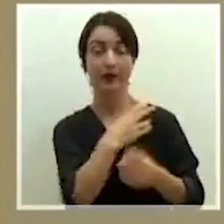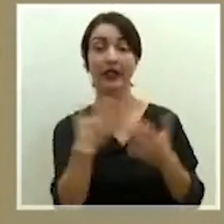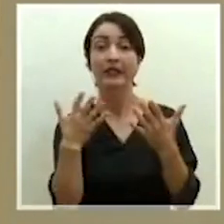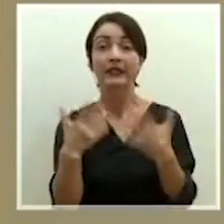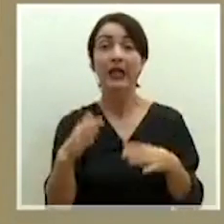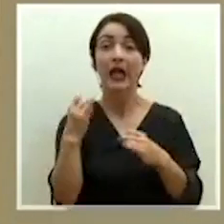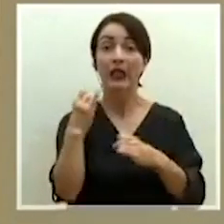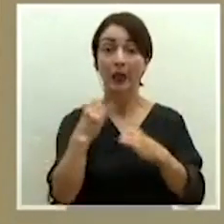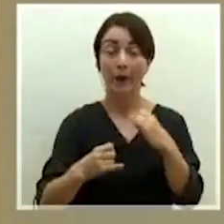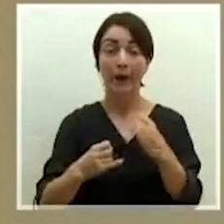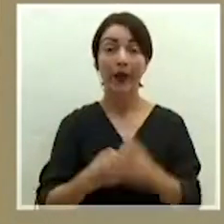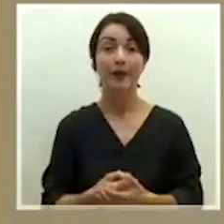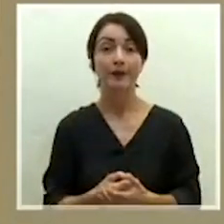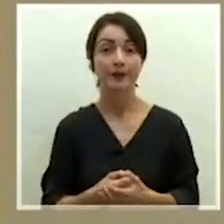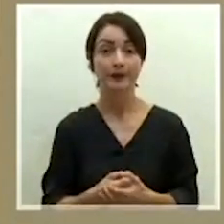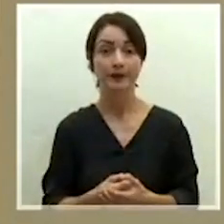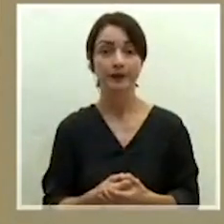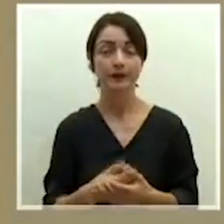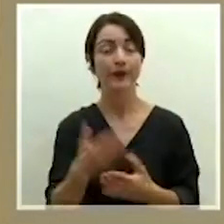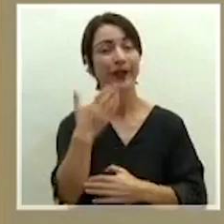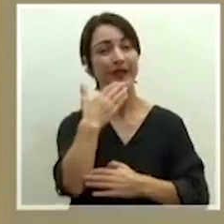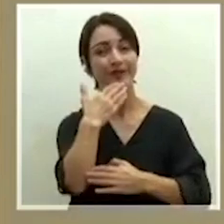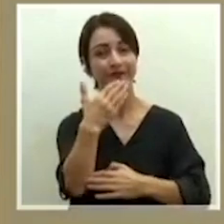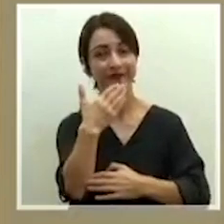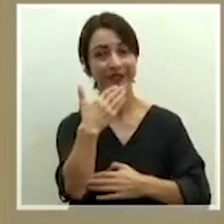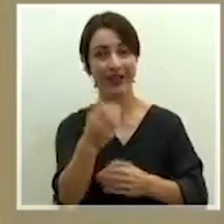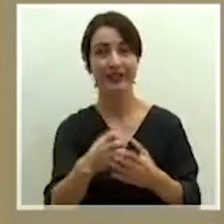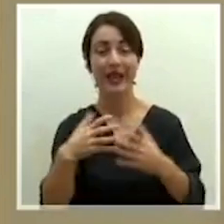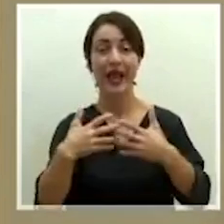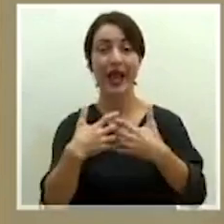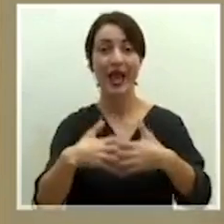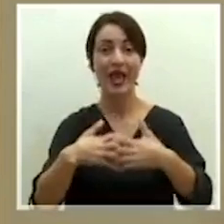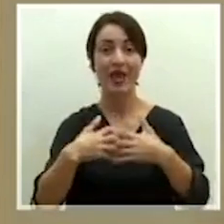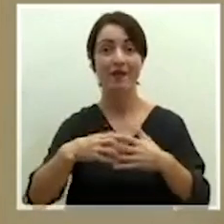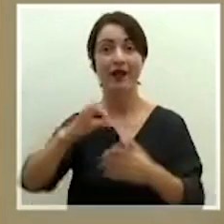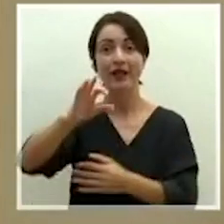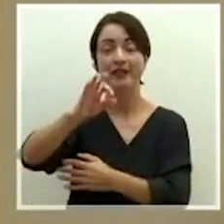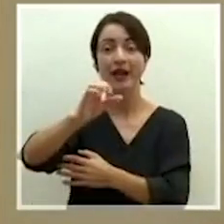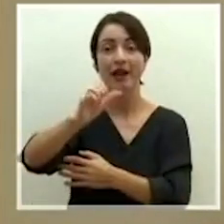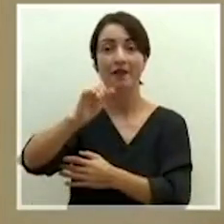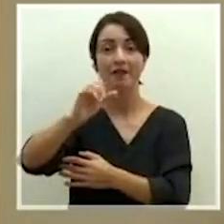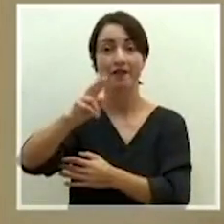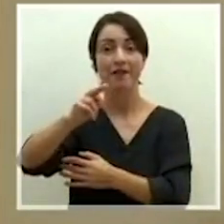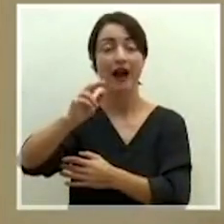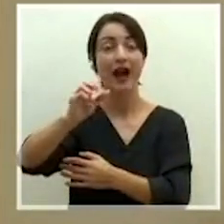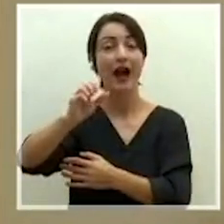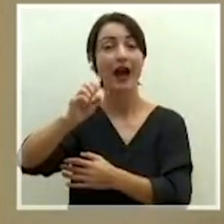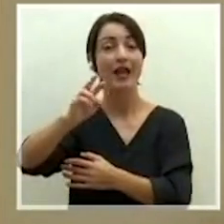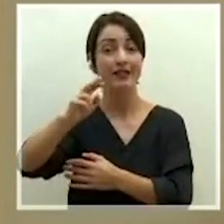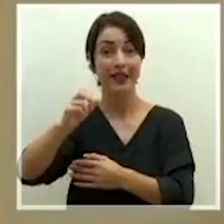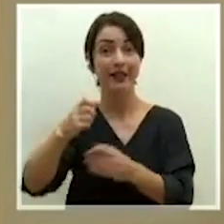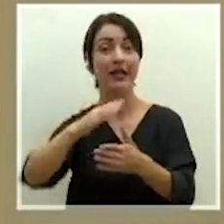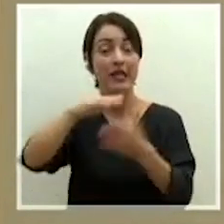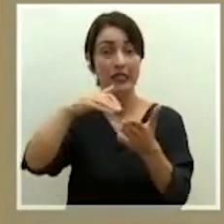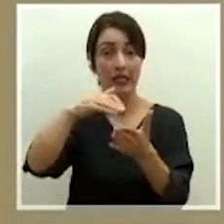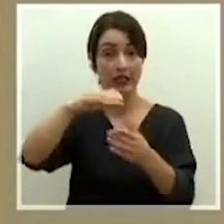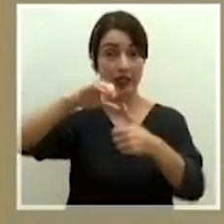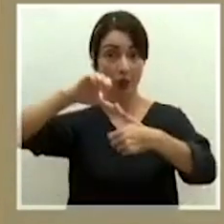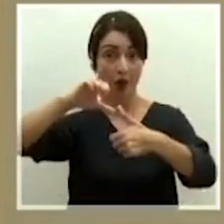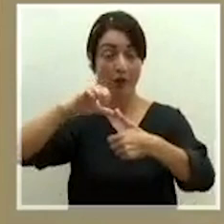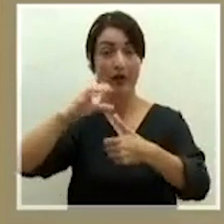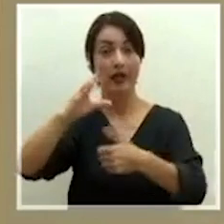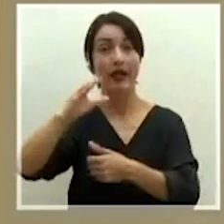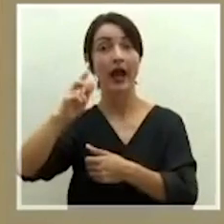terminar con un agradecimiento a la empresa Pfizer Centroamérica y el Caribe. Esta empresa hizo